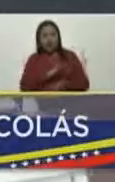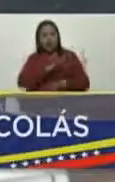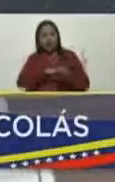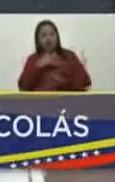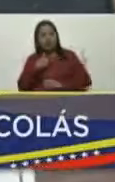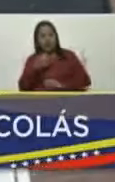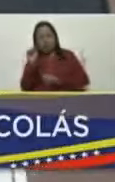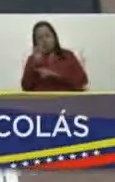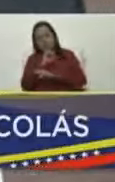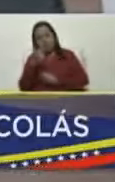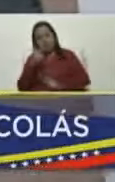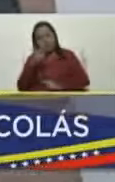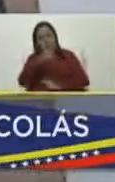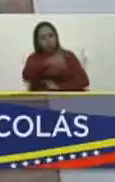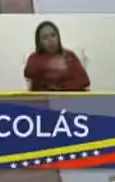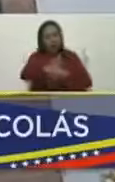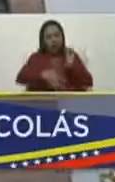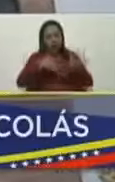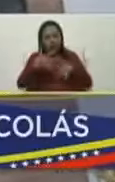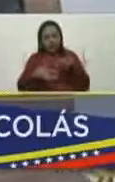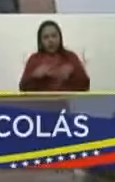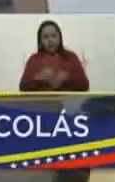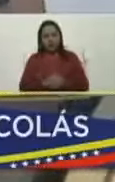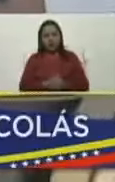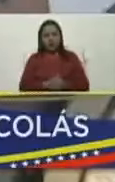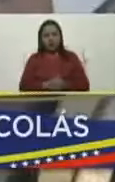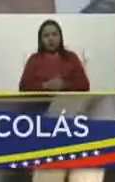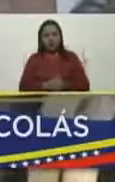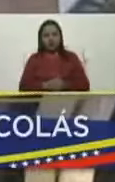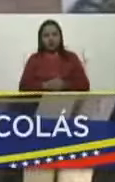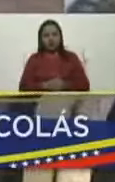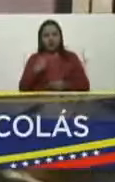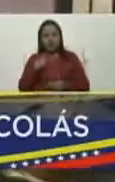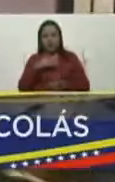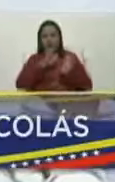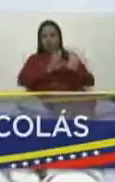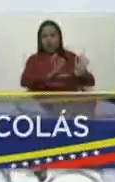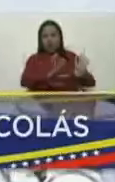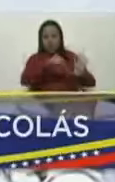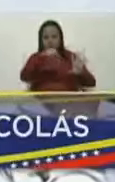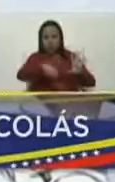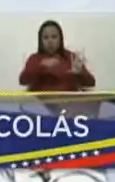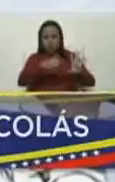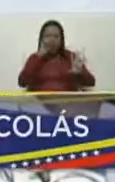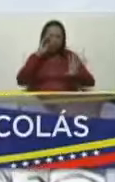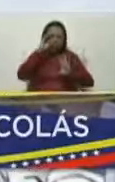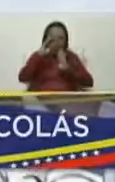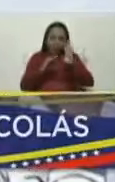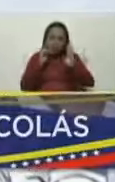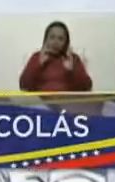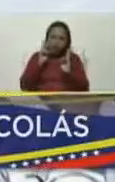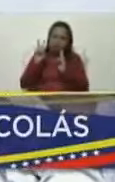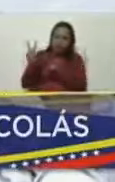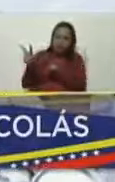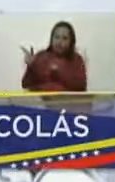ahí, directo al acto. Y me paré y te vi.